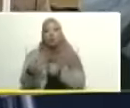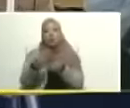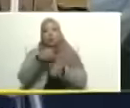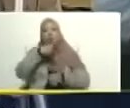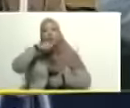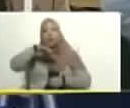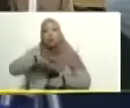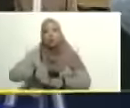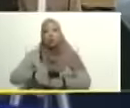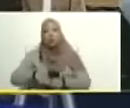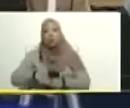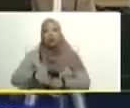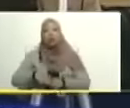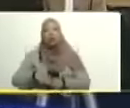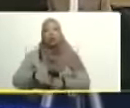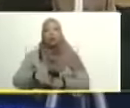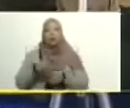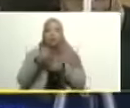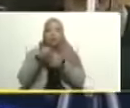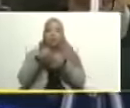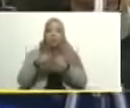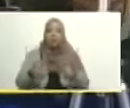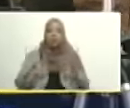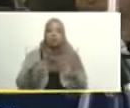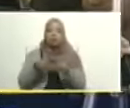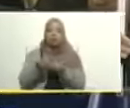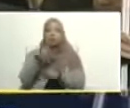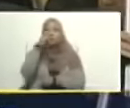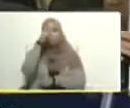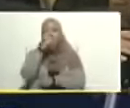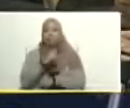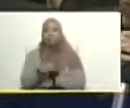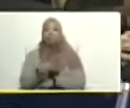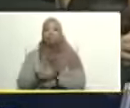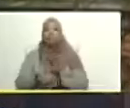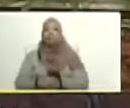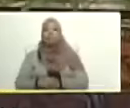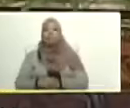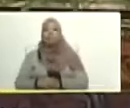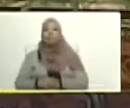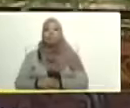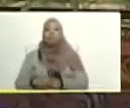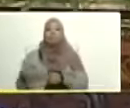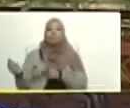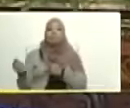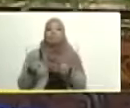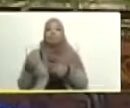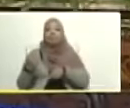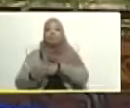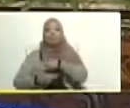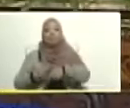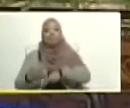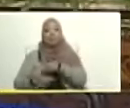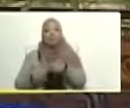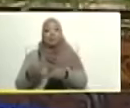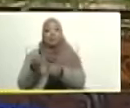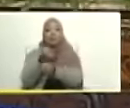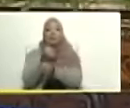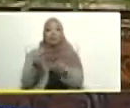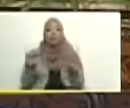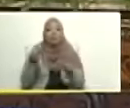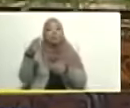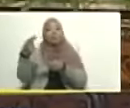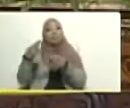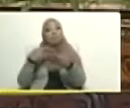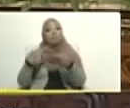historia se hayan separado hace unos años, hayan roto relaciones diplomáticas,